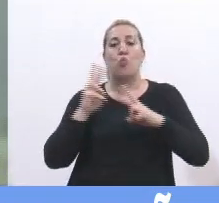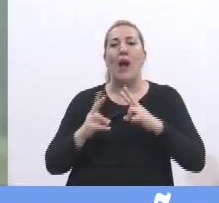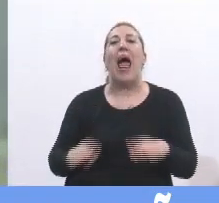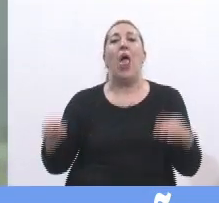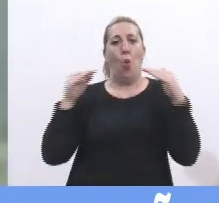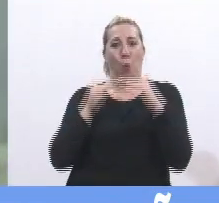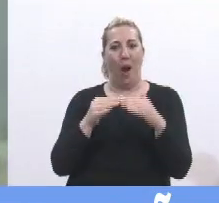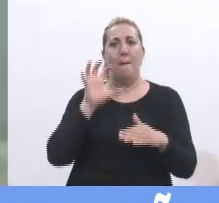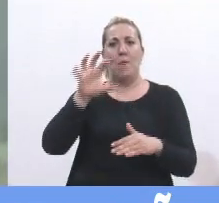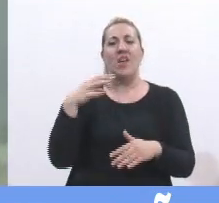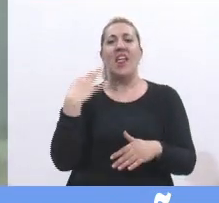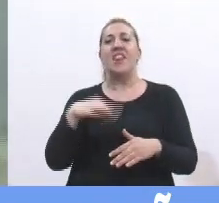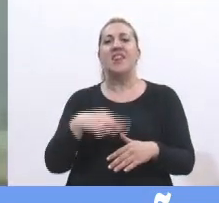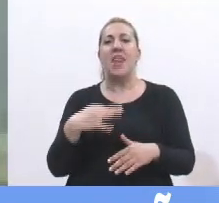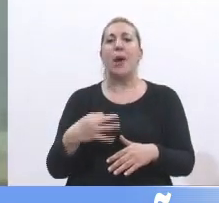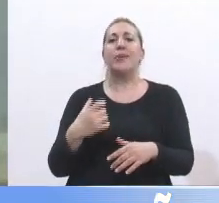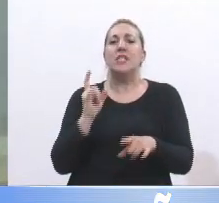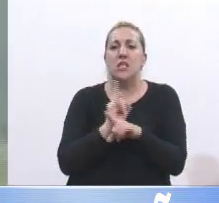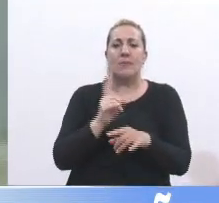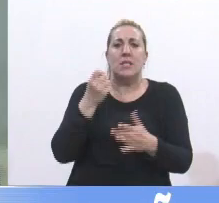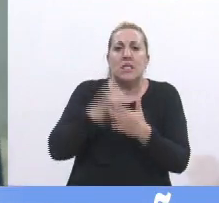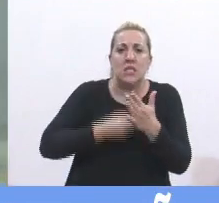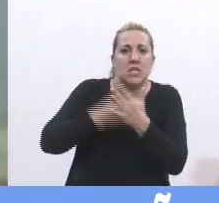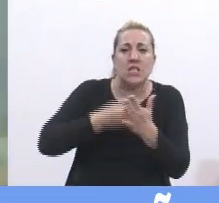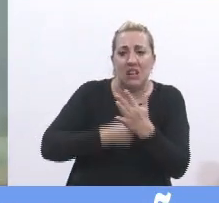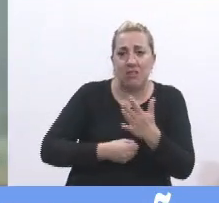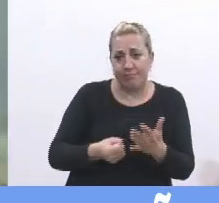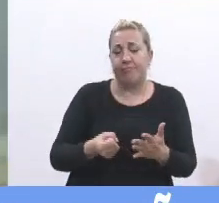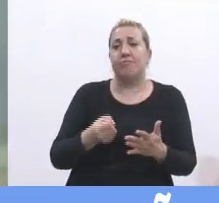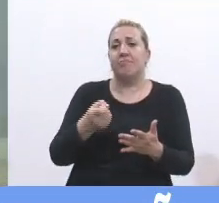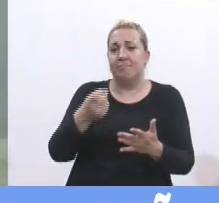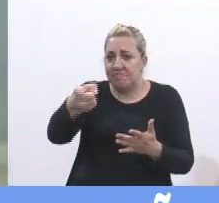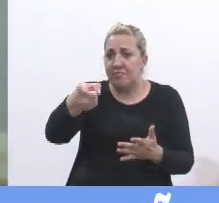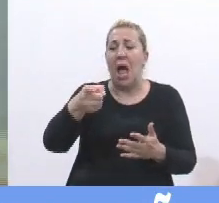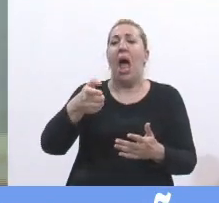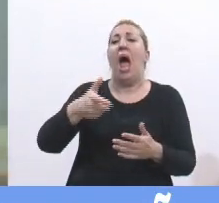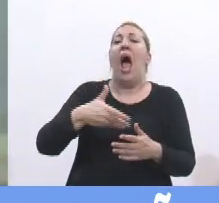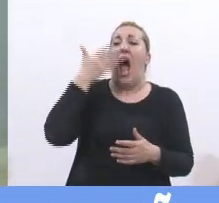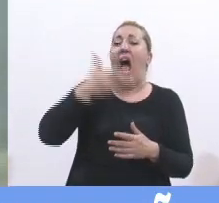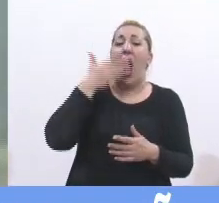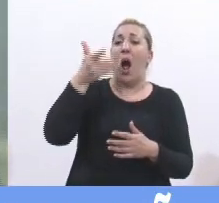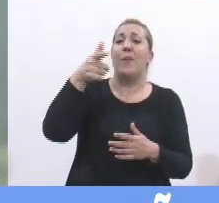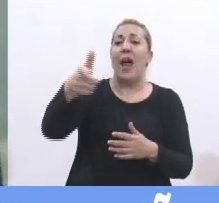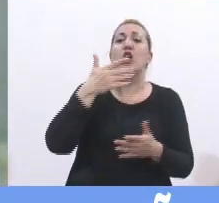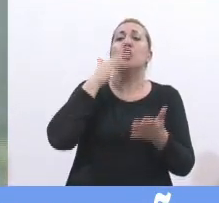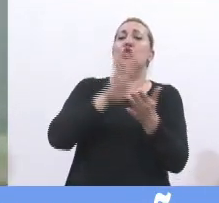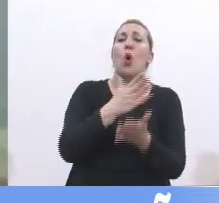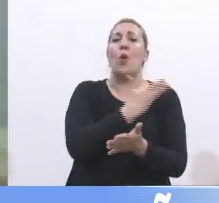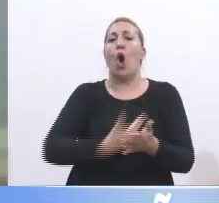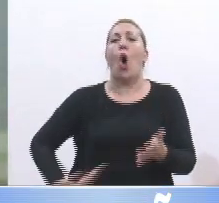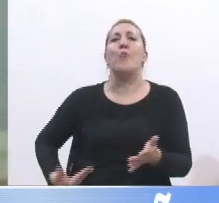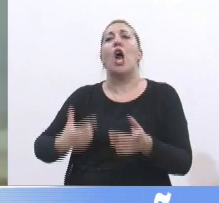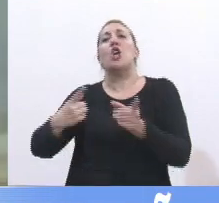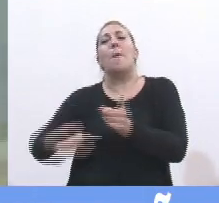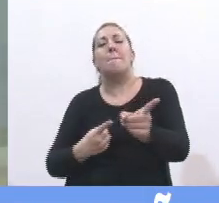provincia, tenemos que sacarle agua a las piedras. Y fíjese usted que habla de que un gobierno ha